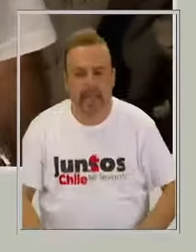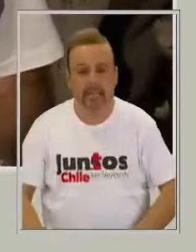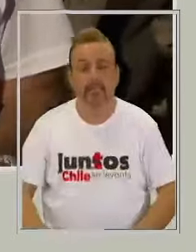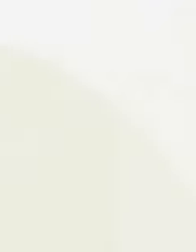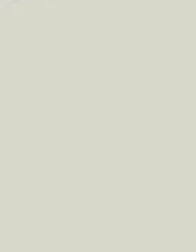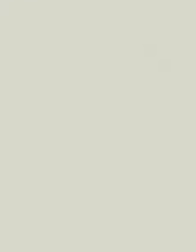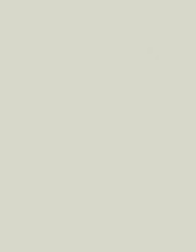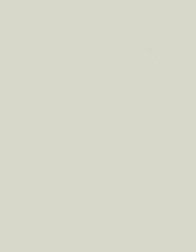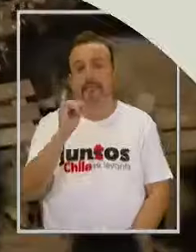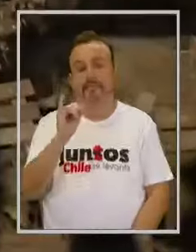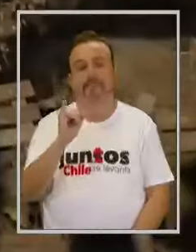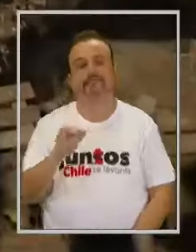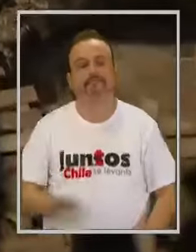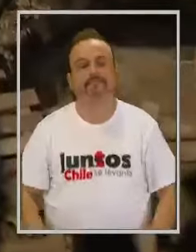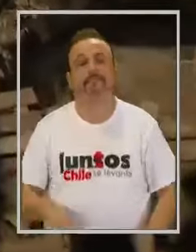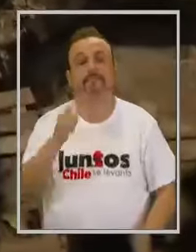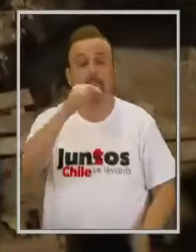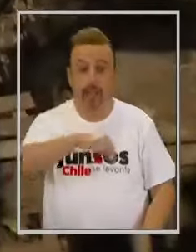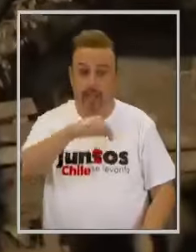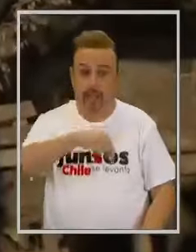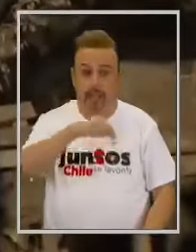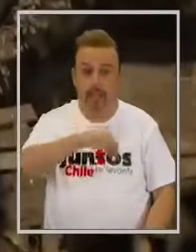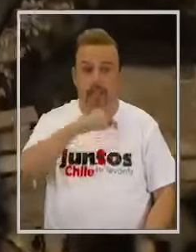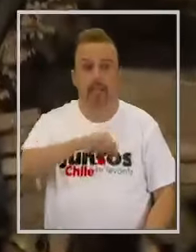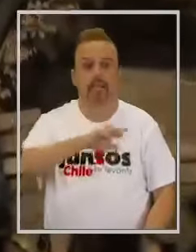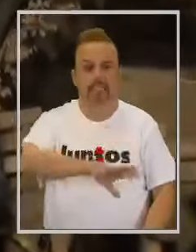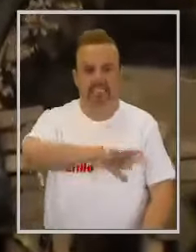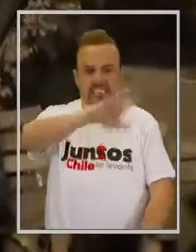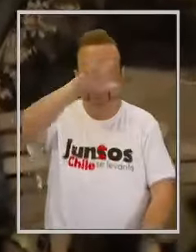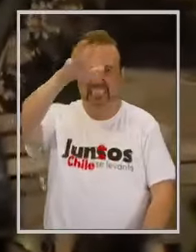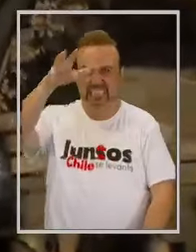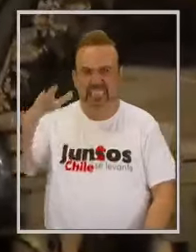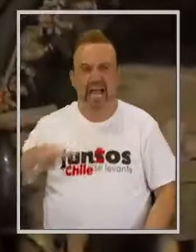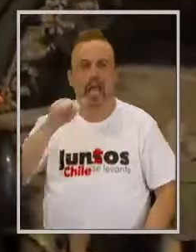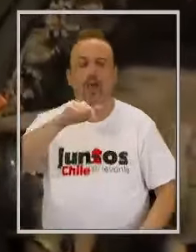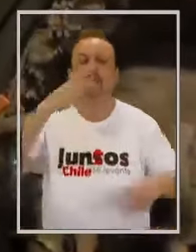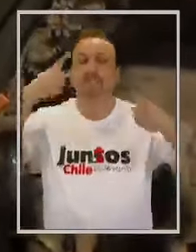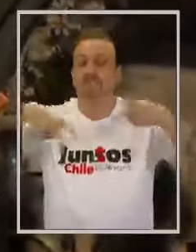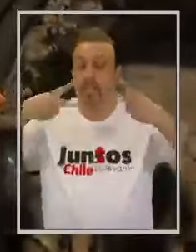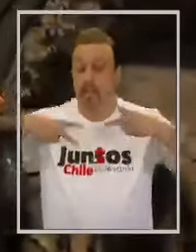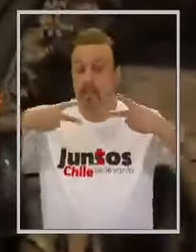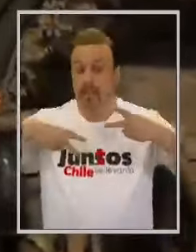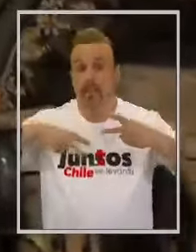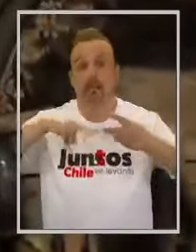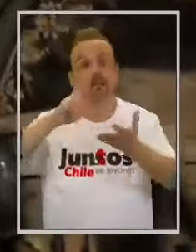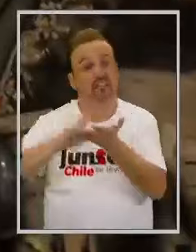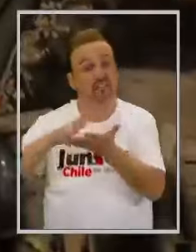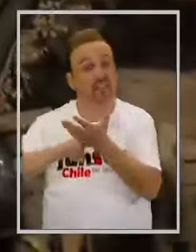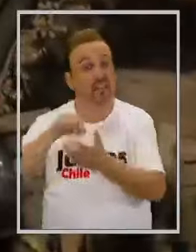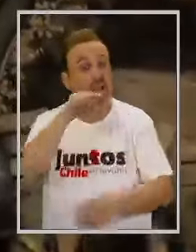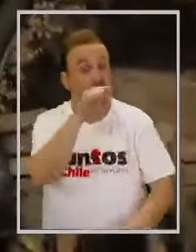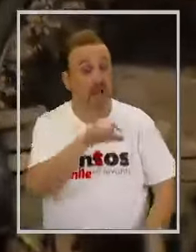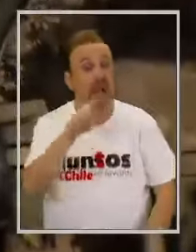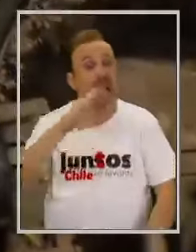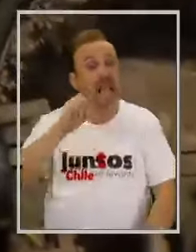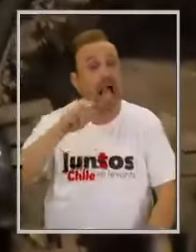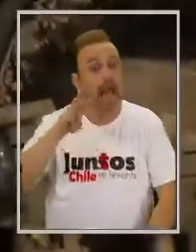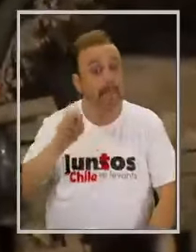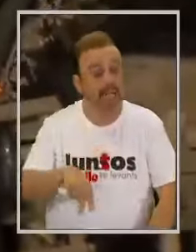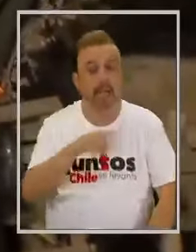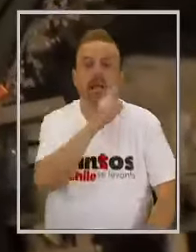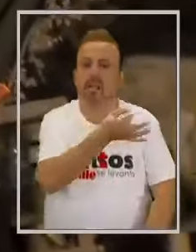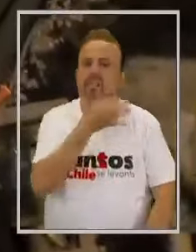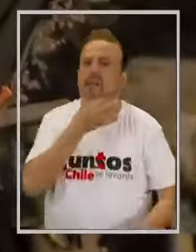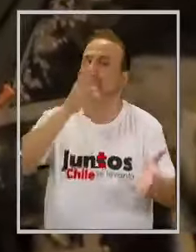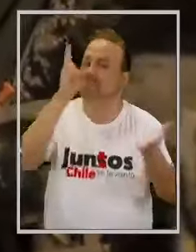Sí, Carlita. Estamos acá en los cerros de Viña del Mar. La verdad es que Carmen Gloria dice algo muy cierto. Hemos estado reporteando esto